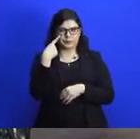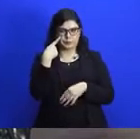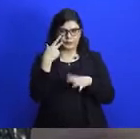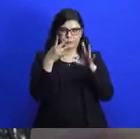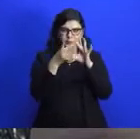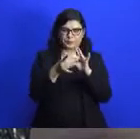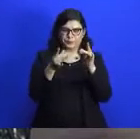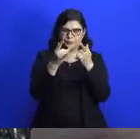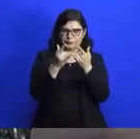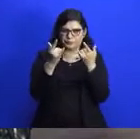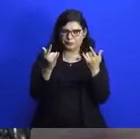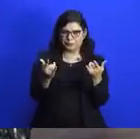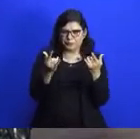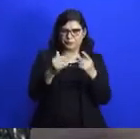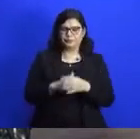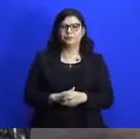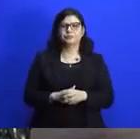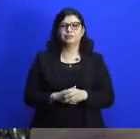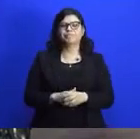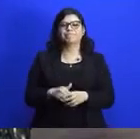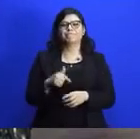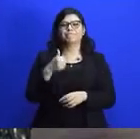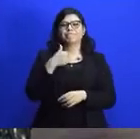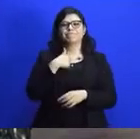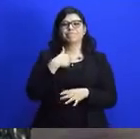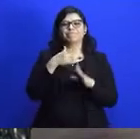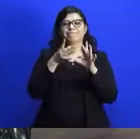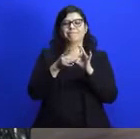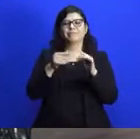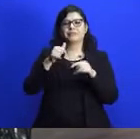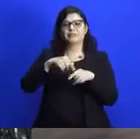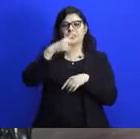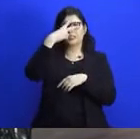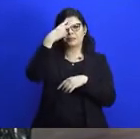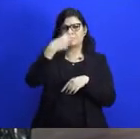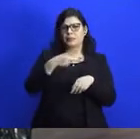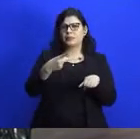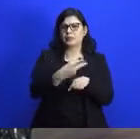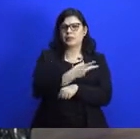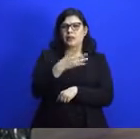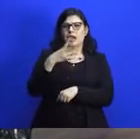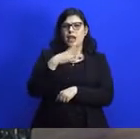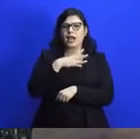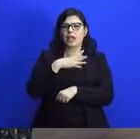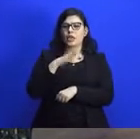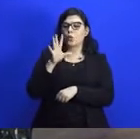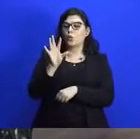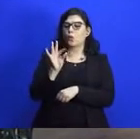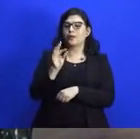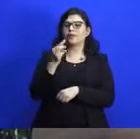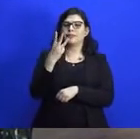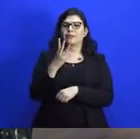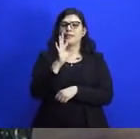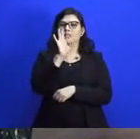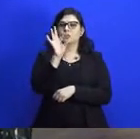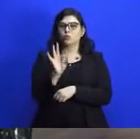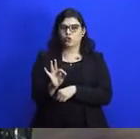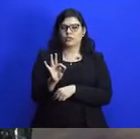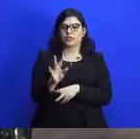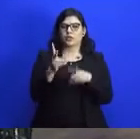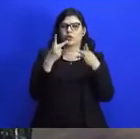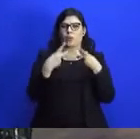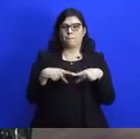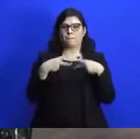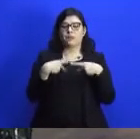esta historia. Les voy a dar un poco de contexto. ¿Qué pasa en nuestro país? En México tenemos más de 43% de la población que